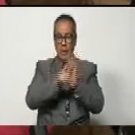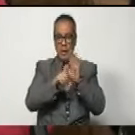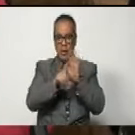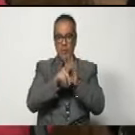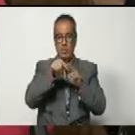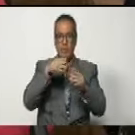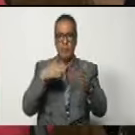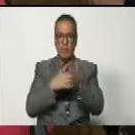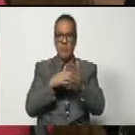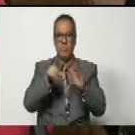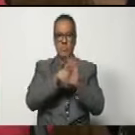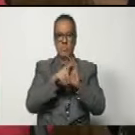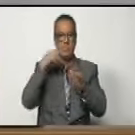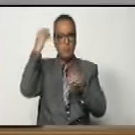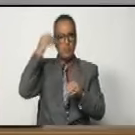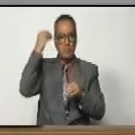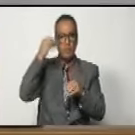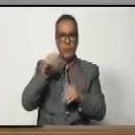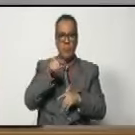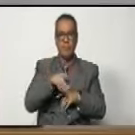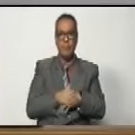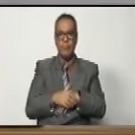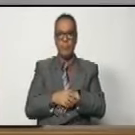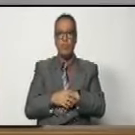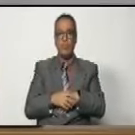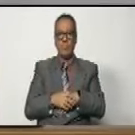ciudadano presidente. En consideración,